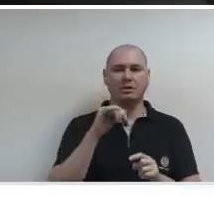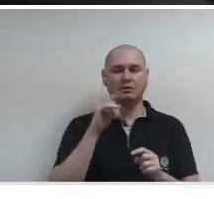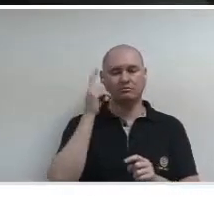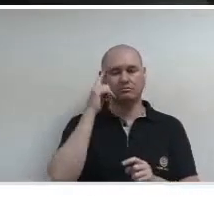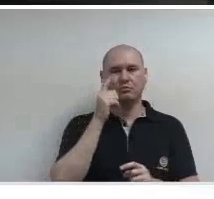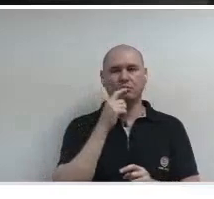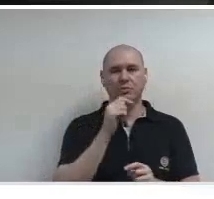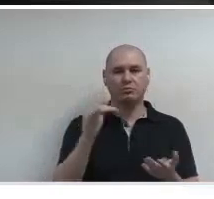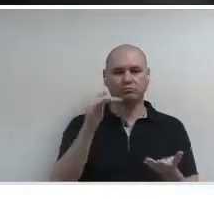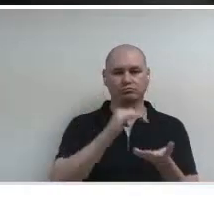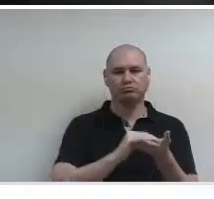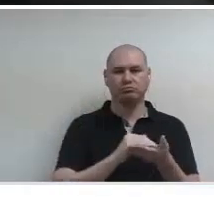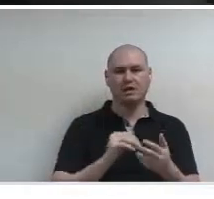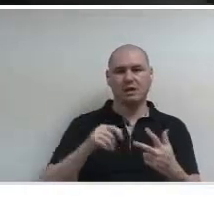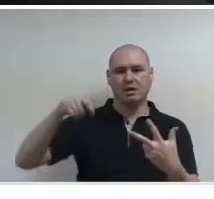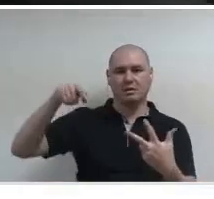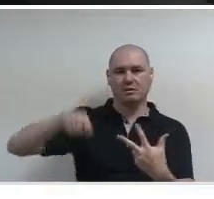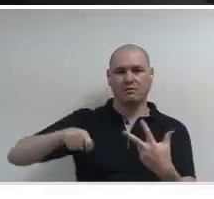guaba